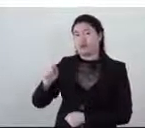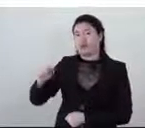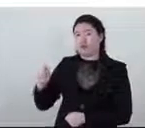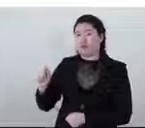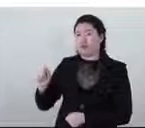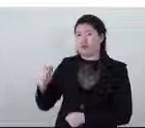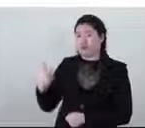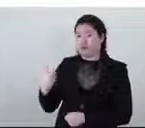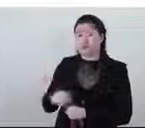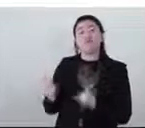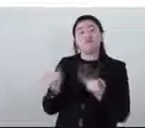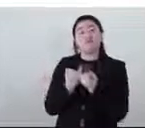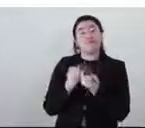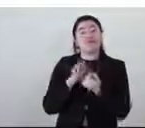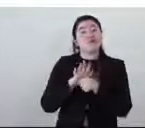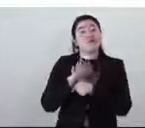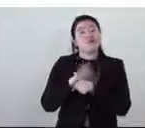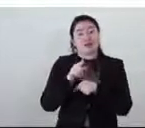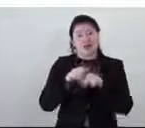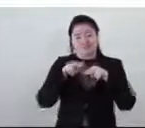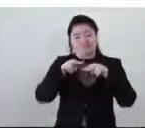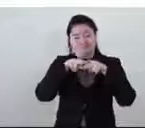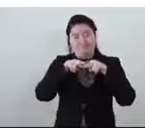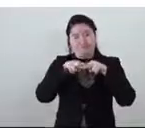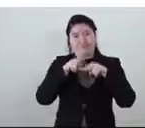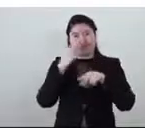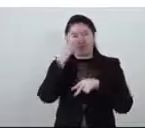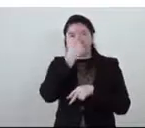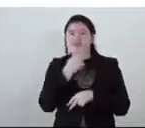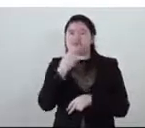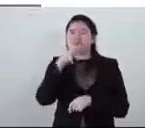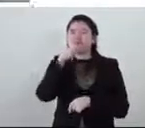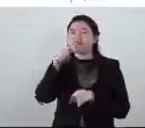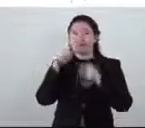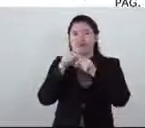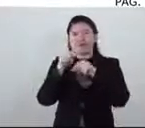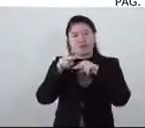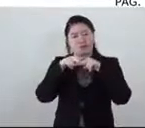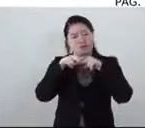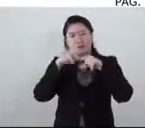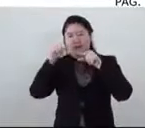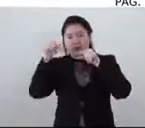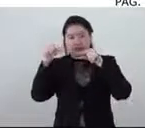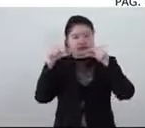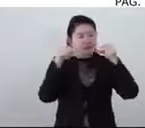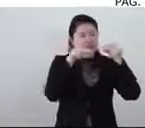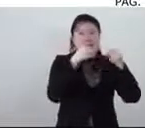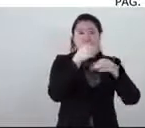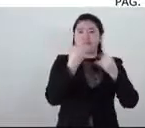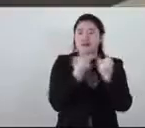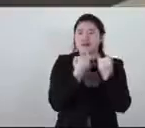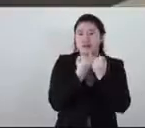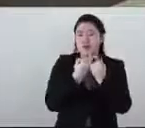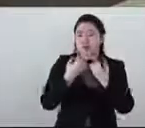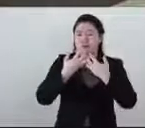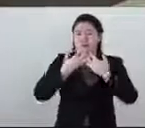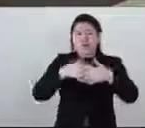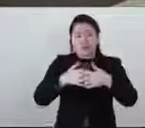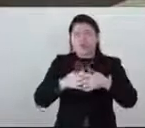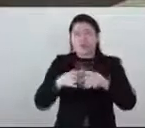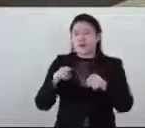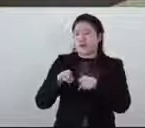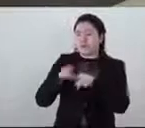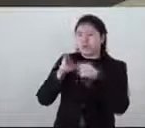superficie del carril. Se observó que los componentes de la vía, como los gabinetes y los motores de interruptores, estaban en